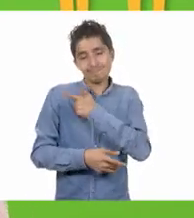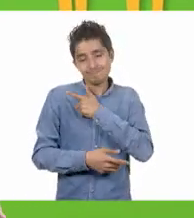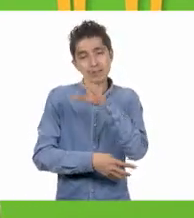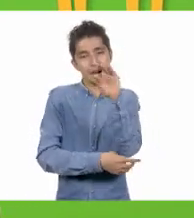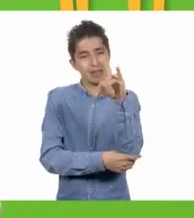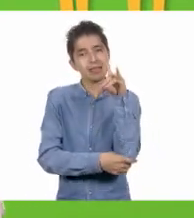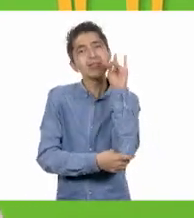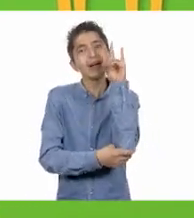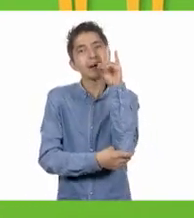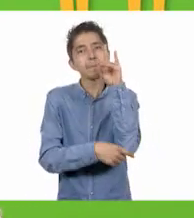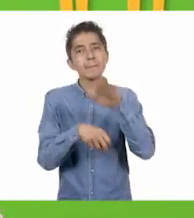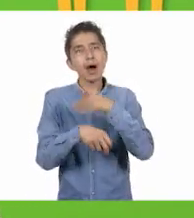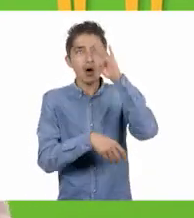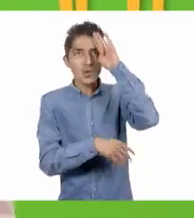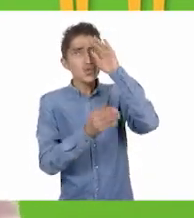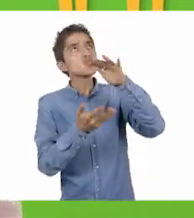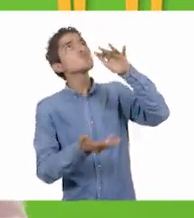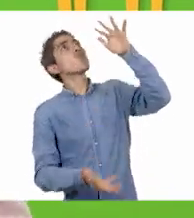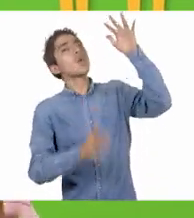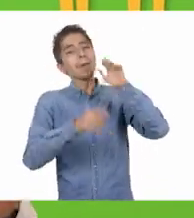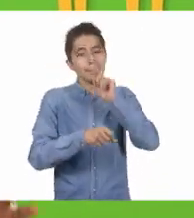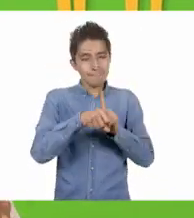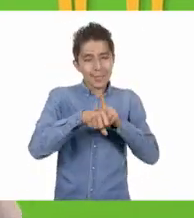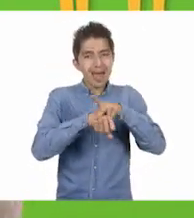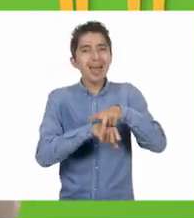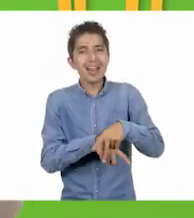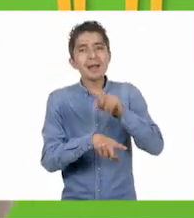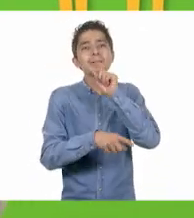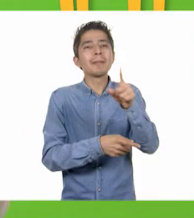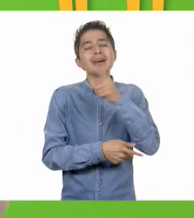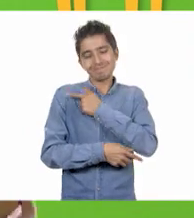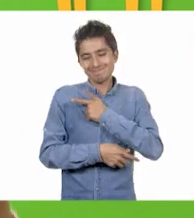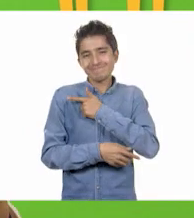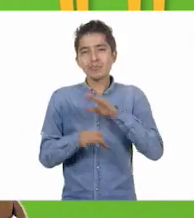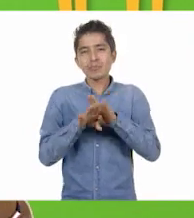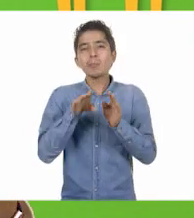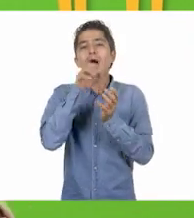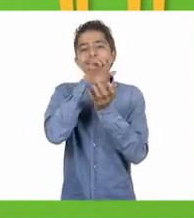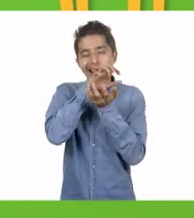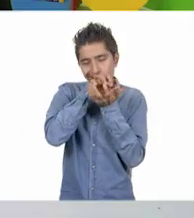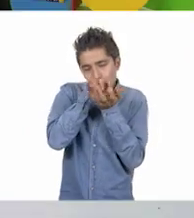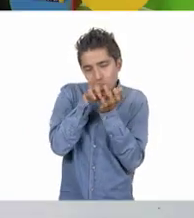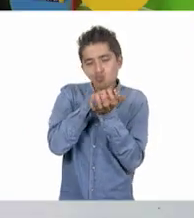son muy altas, también por su piel y me gusta cómo mueven la boca cuando comen.